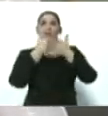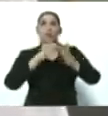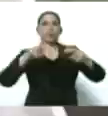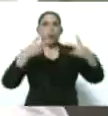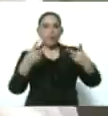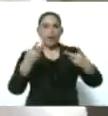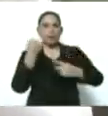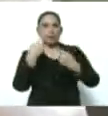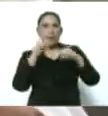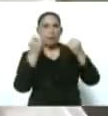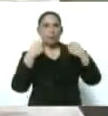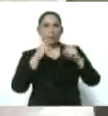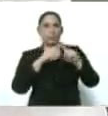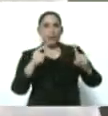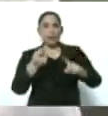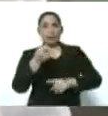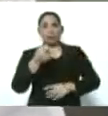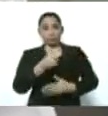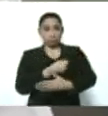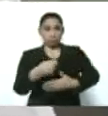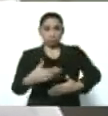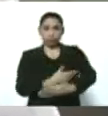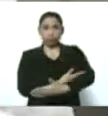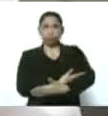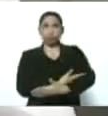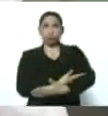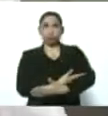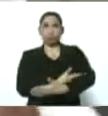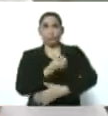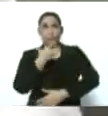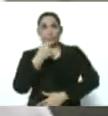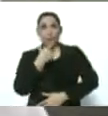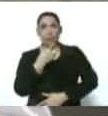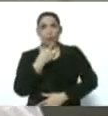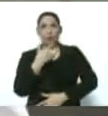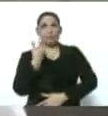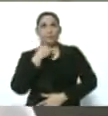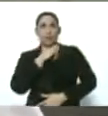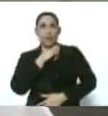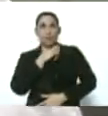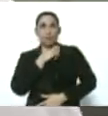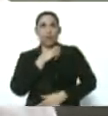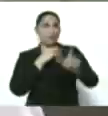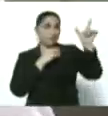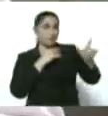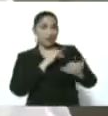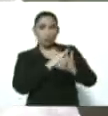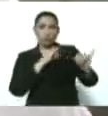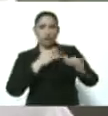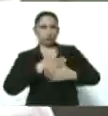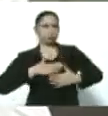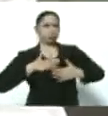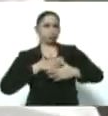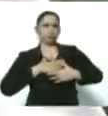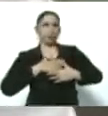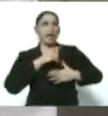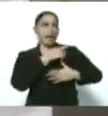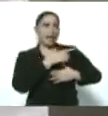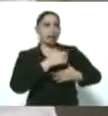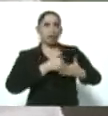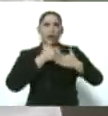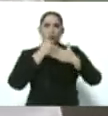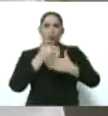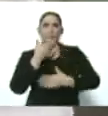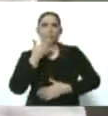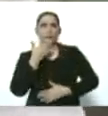alternativa terapéutica para el tratamiento de pacientes enfermos. De los pacientes que ya curaron aportan su plasma para aquellos